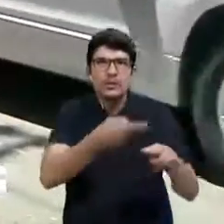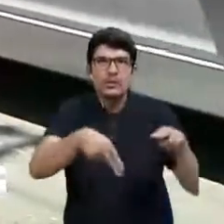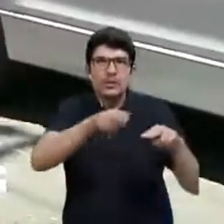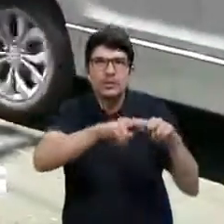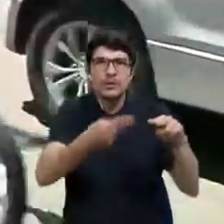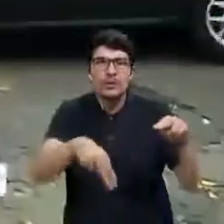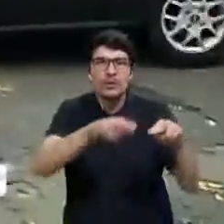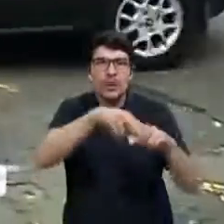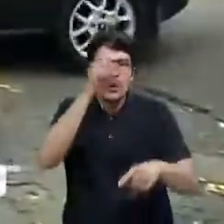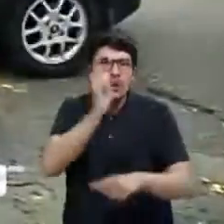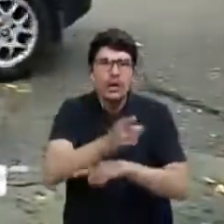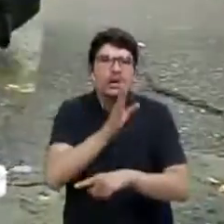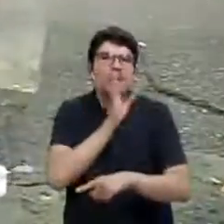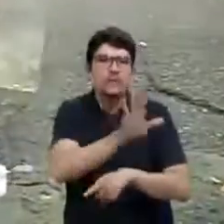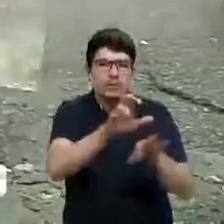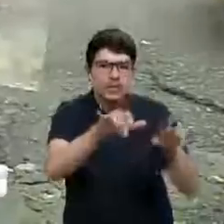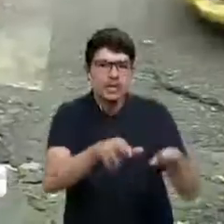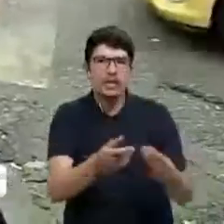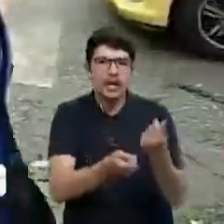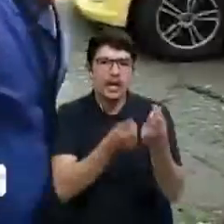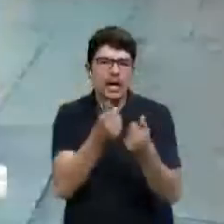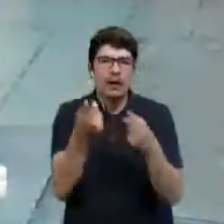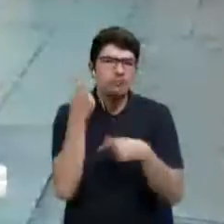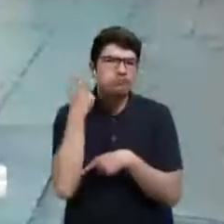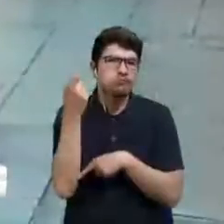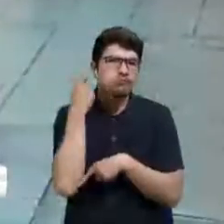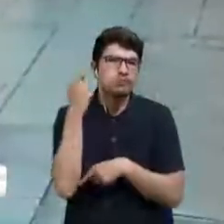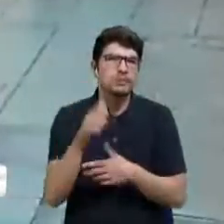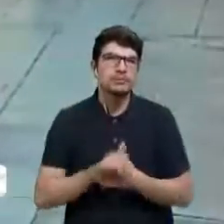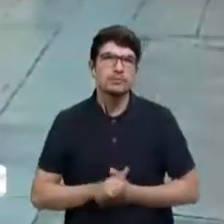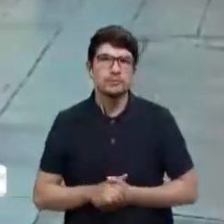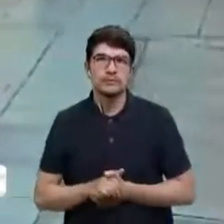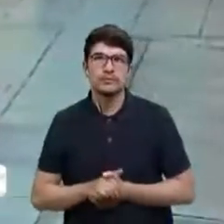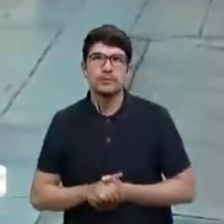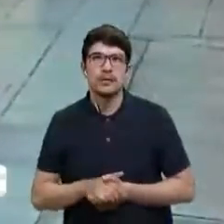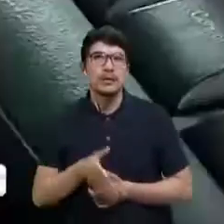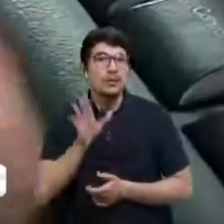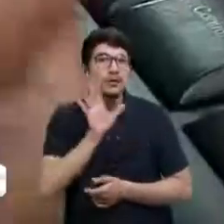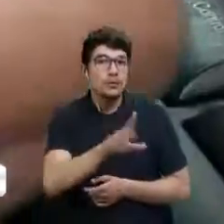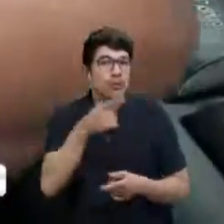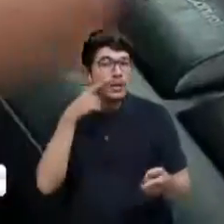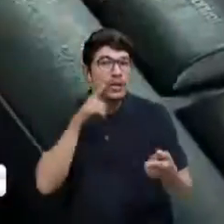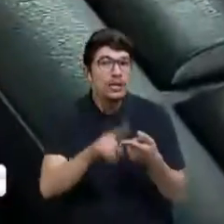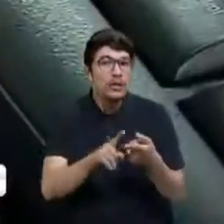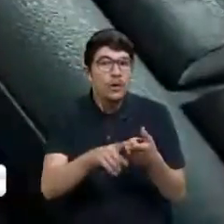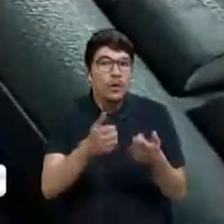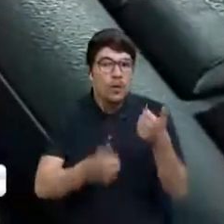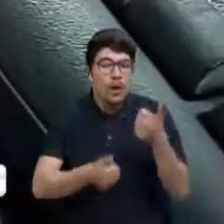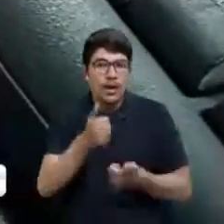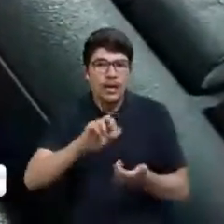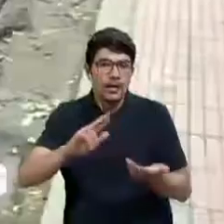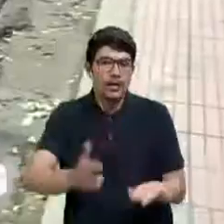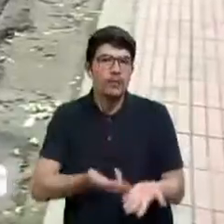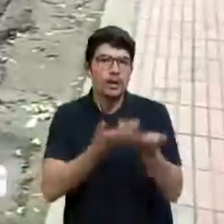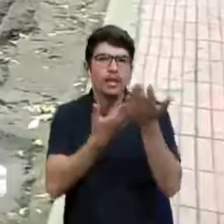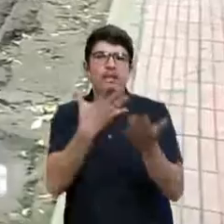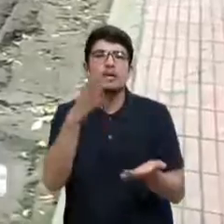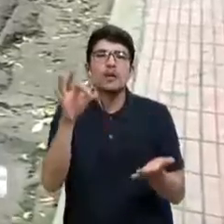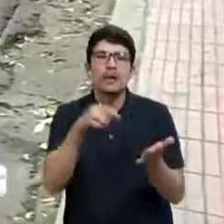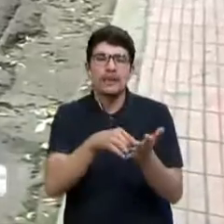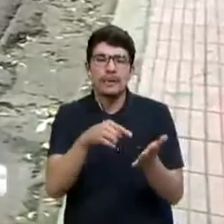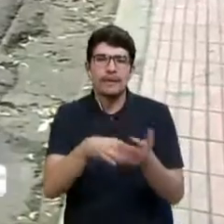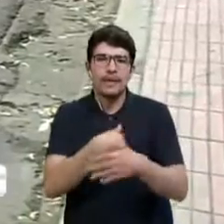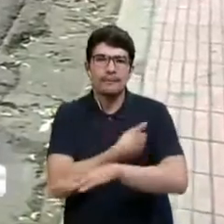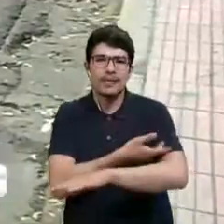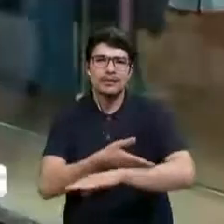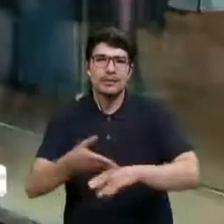ordenado por las secretarías de hacienda en las últimas horas pretende ellos recuperar al menos 50 mil millones de pesos